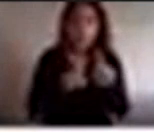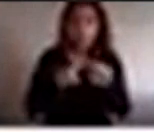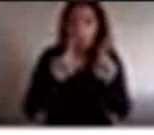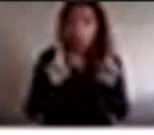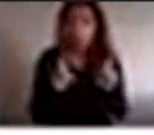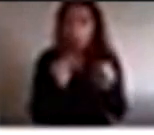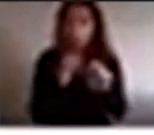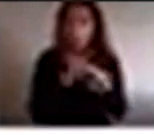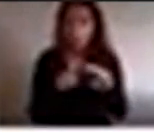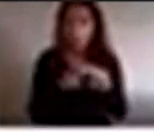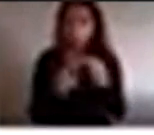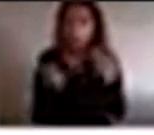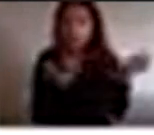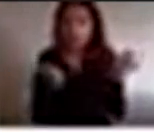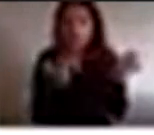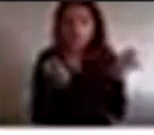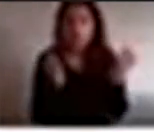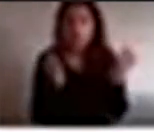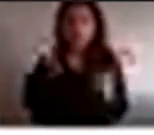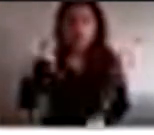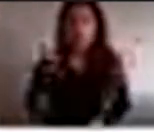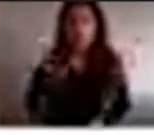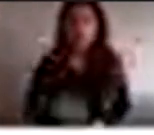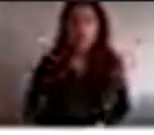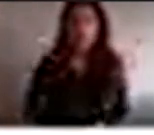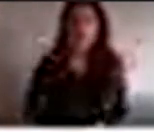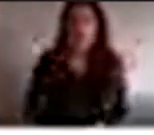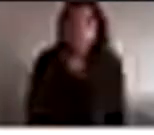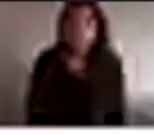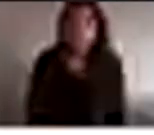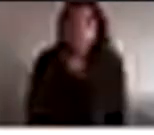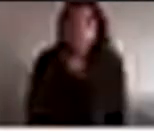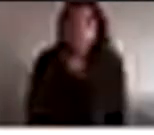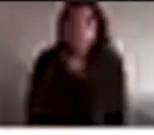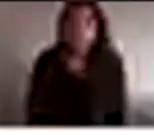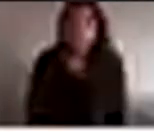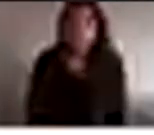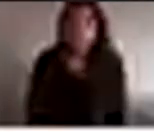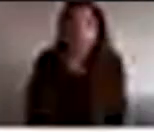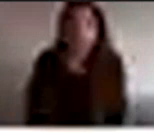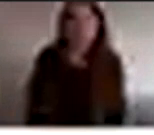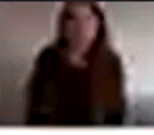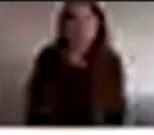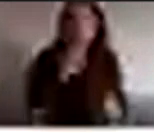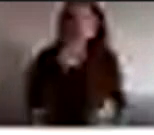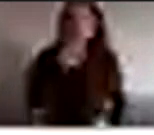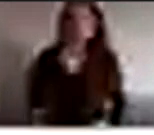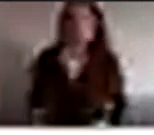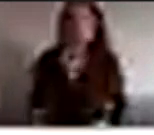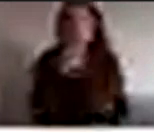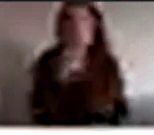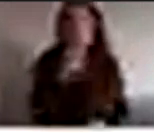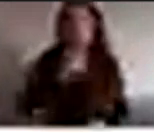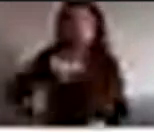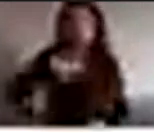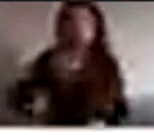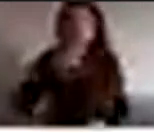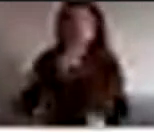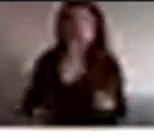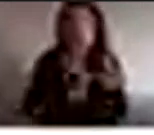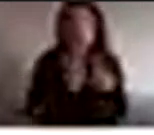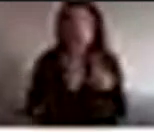si se las formulamos a nuestros panelistas? Sí, acá estoy. Bueno, es que en realidad igual nosotros teníamos unas preguntas que le habíamos mandado,